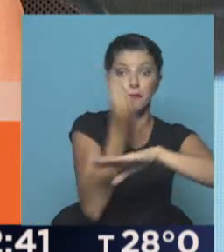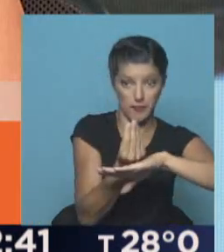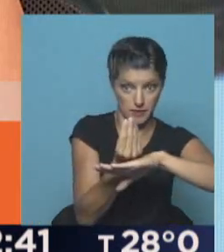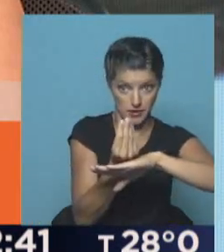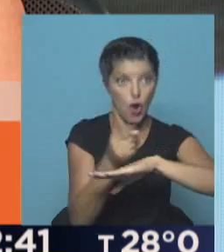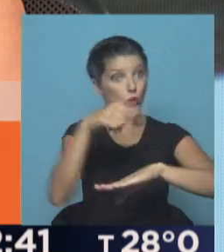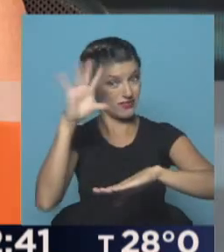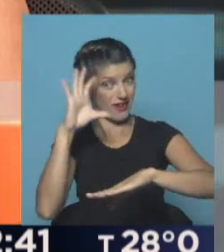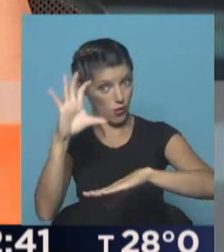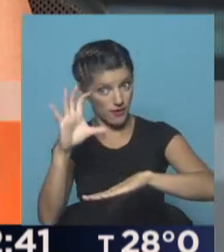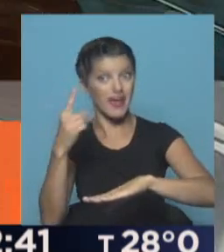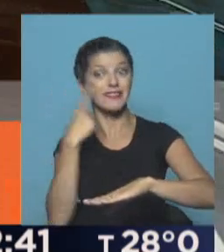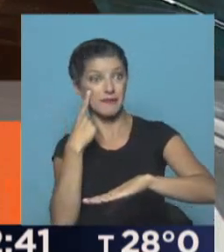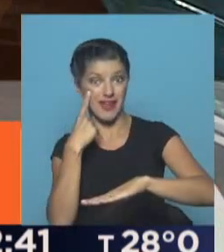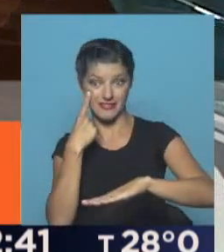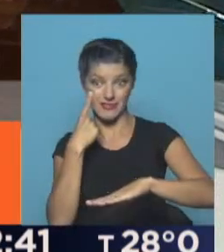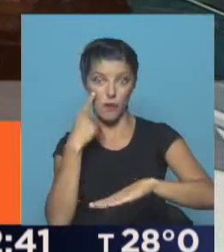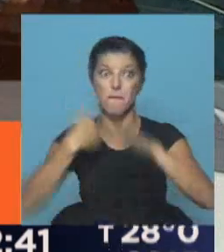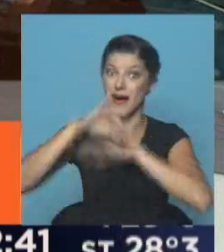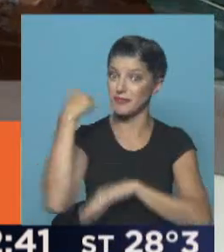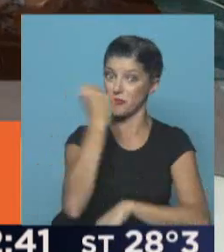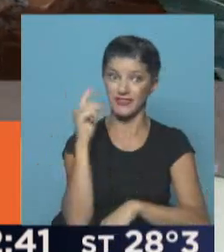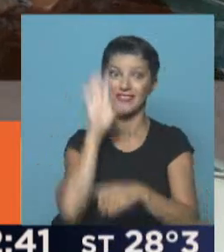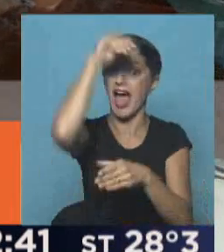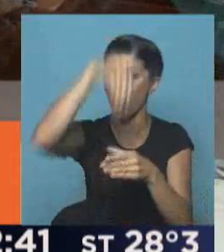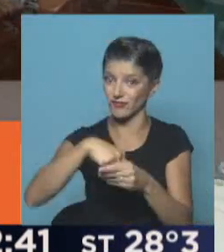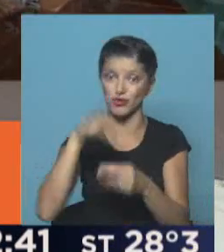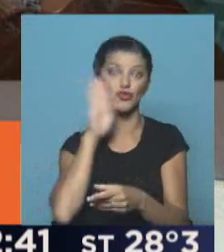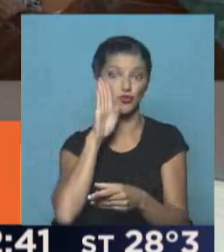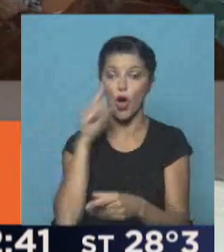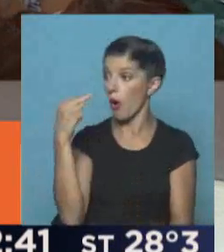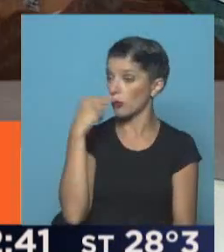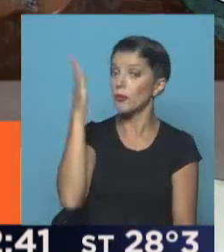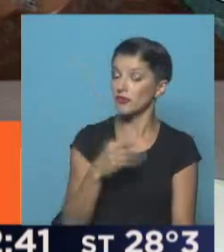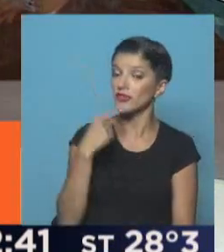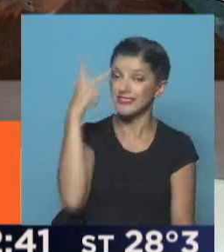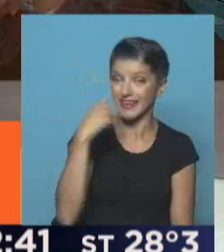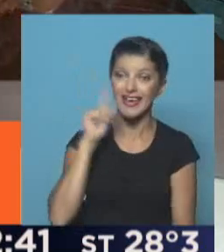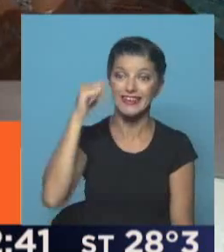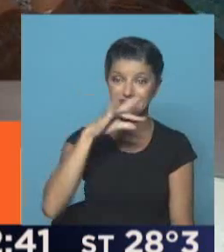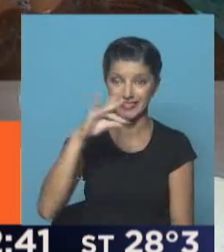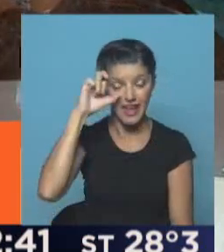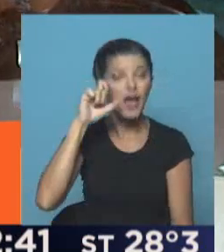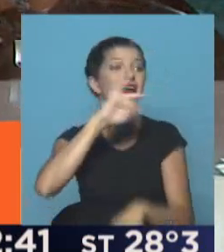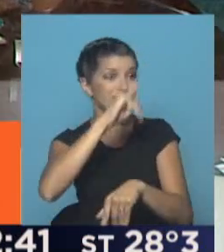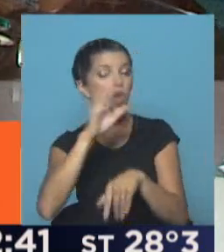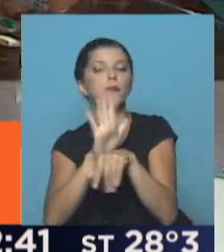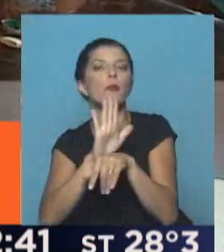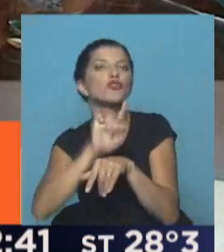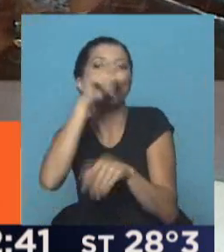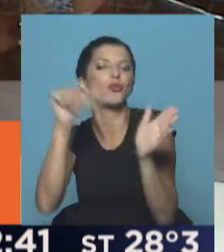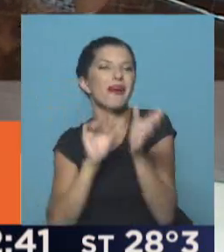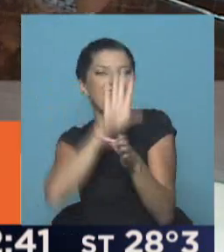más numerosa el 11% y más de la importante de ese país. Es un país, es otro México, es un segundo